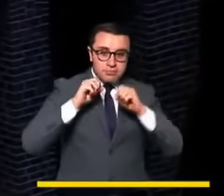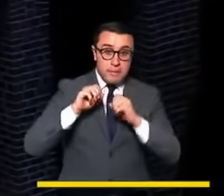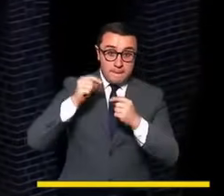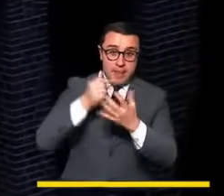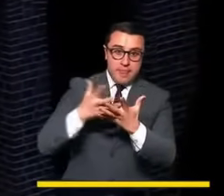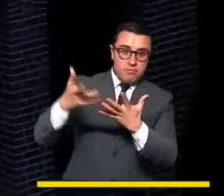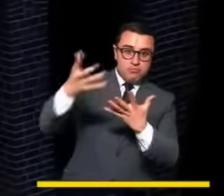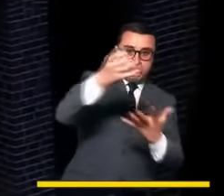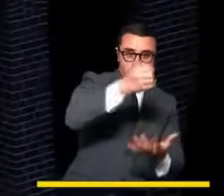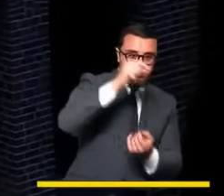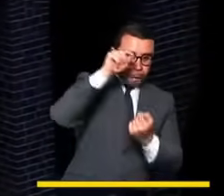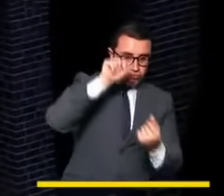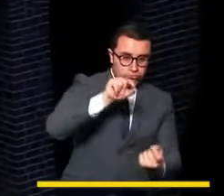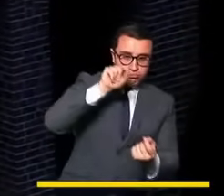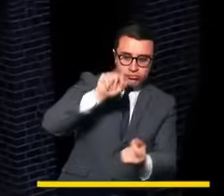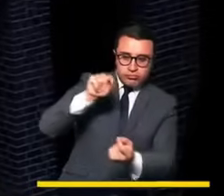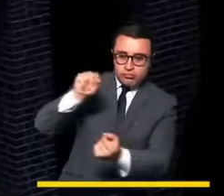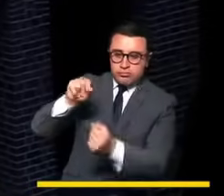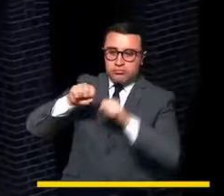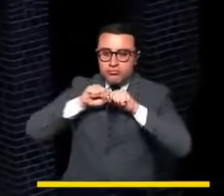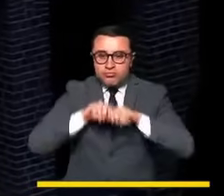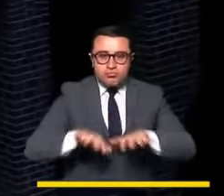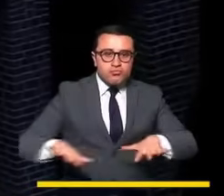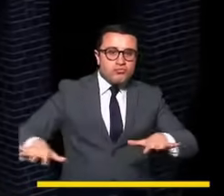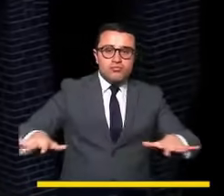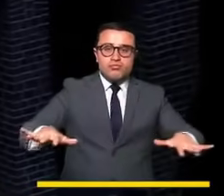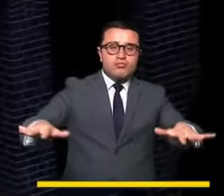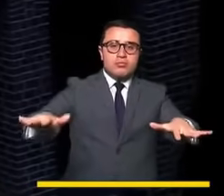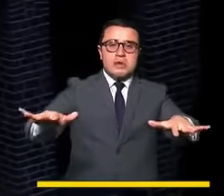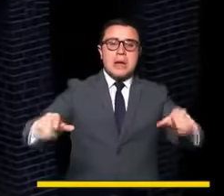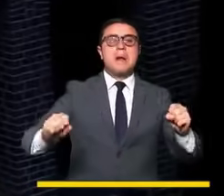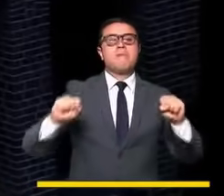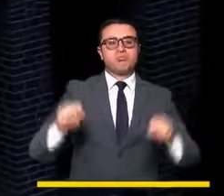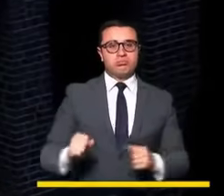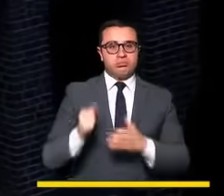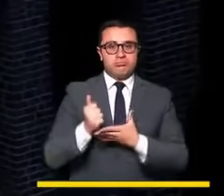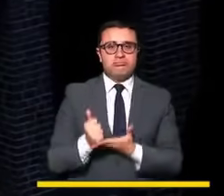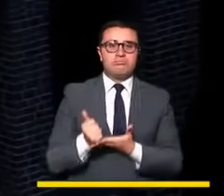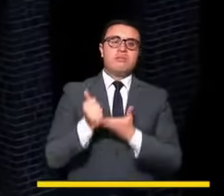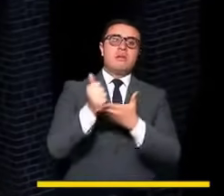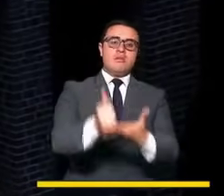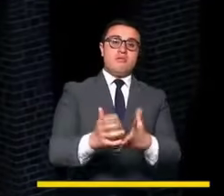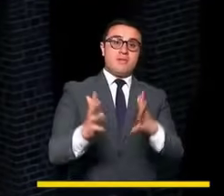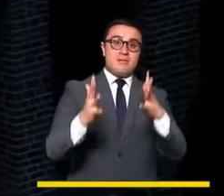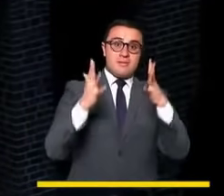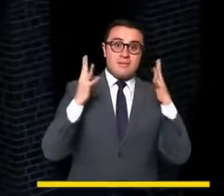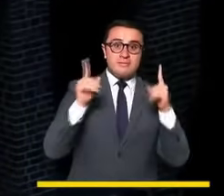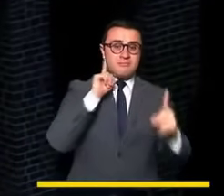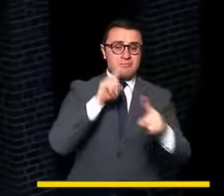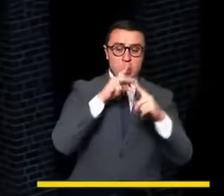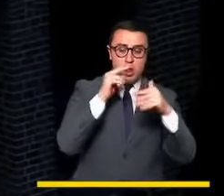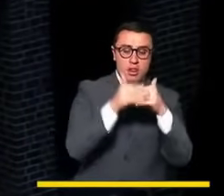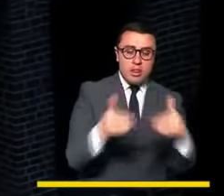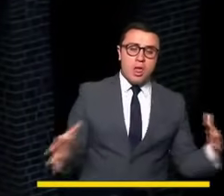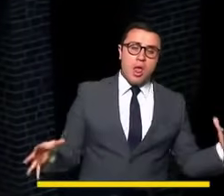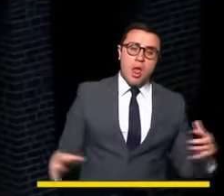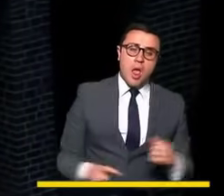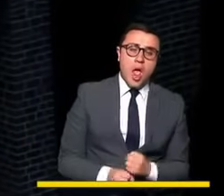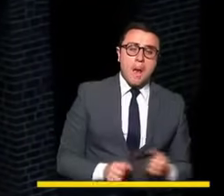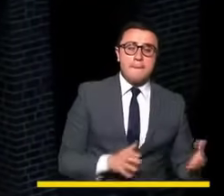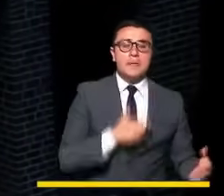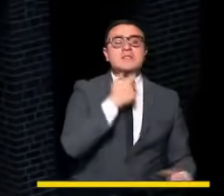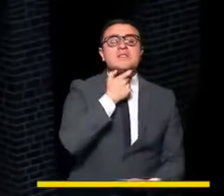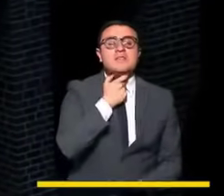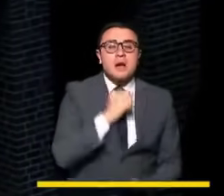dinero que se irriga, pues podría ayudar enormemente, por ejemplo, a que los niños no se mueran de hambre ni de